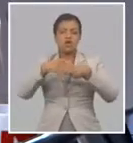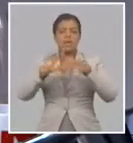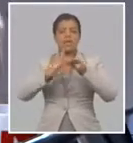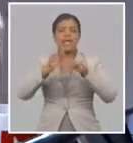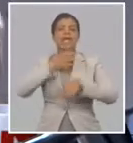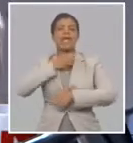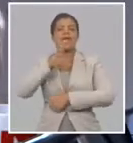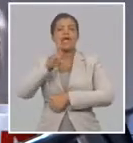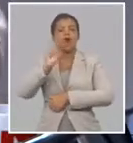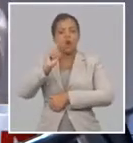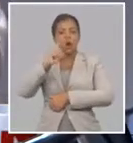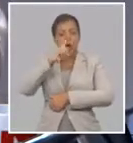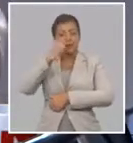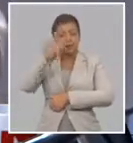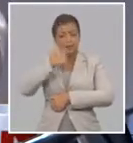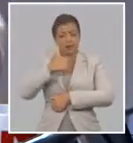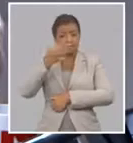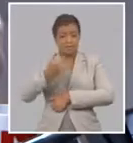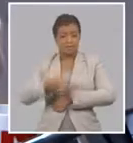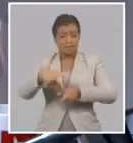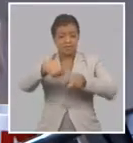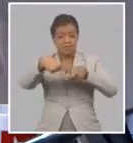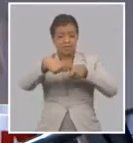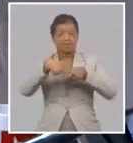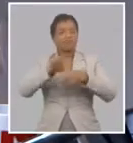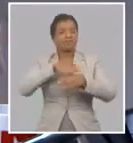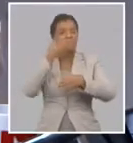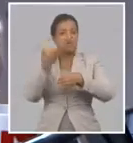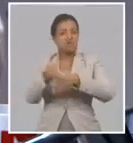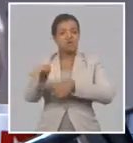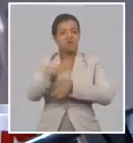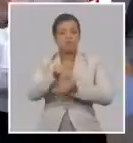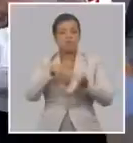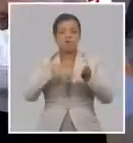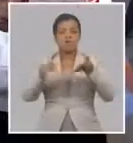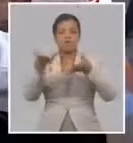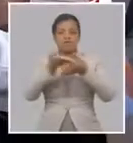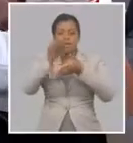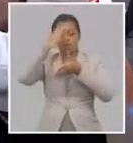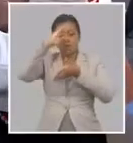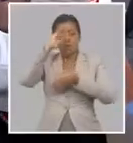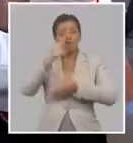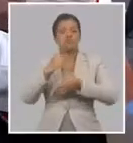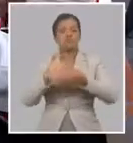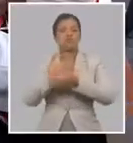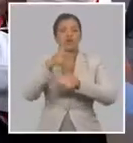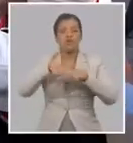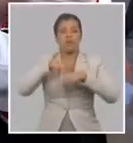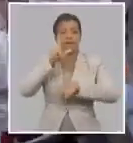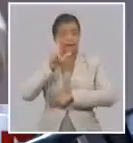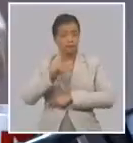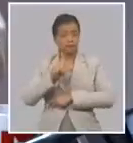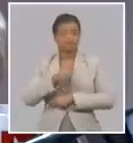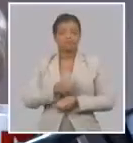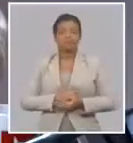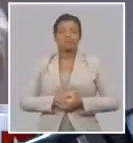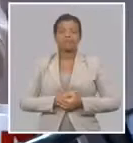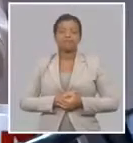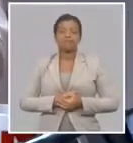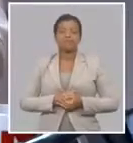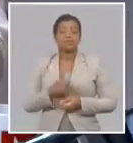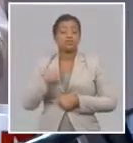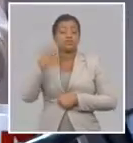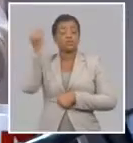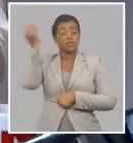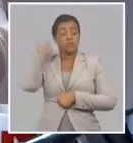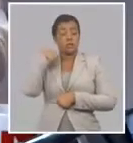intercaladas en días alternos a santiago de cuba y holguín que estaban días santiago de algún día santiago un día aquí sabemos que la demanda es muy